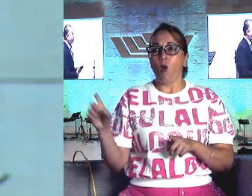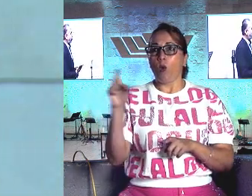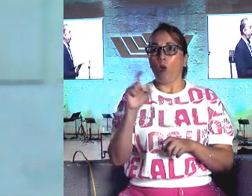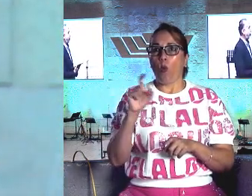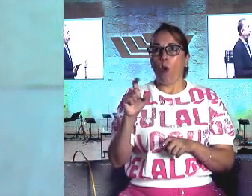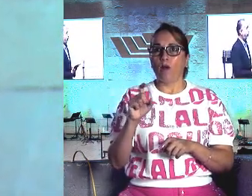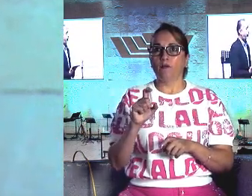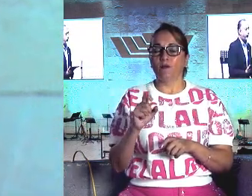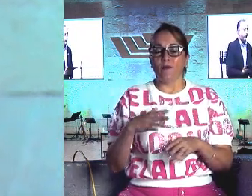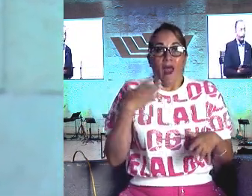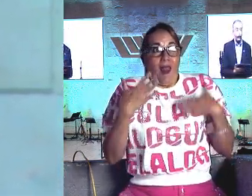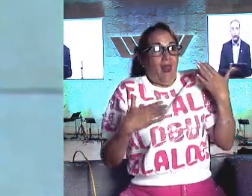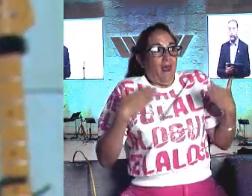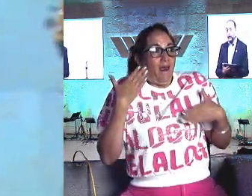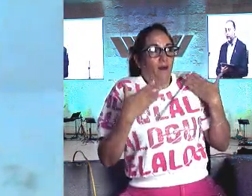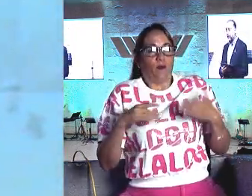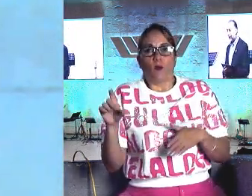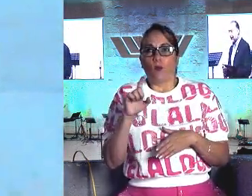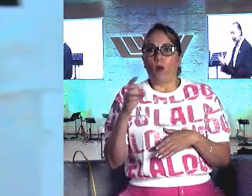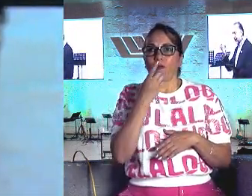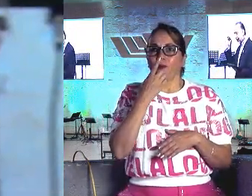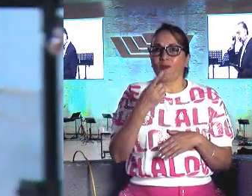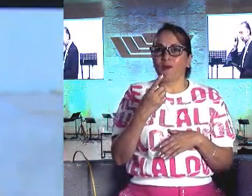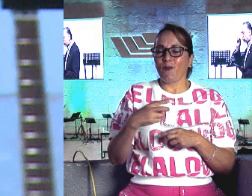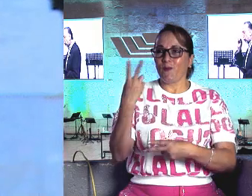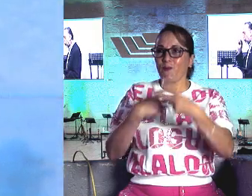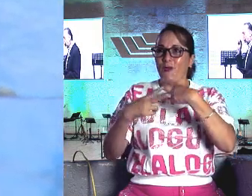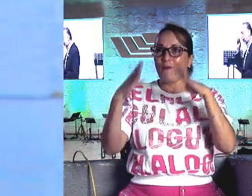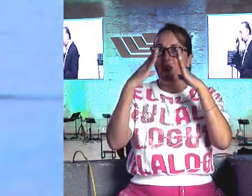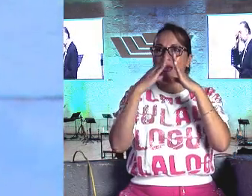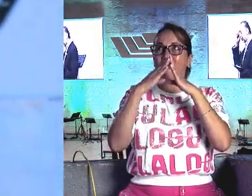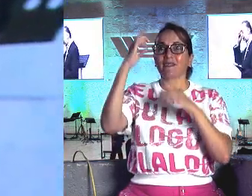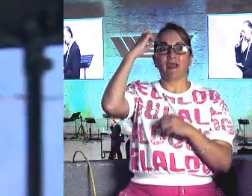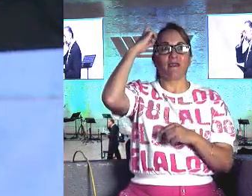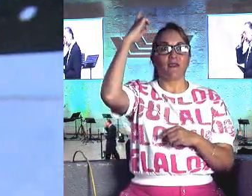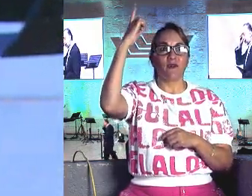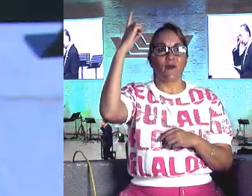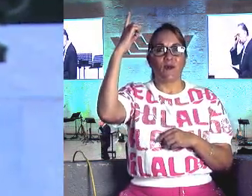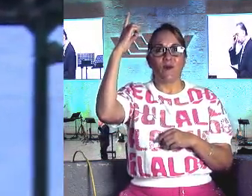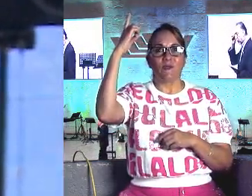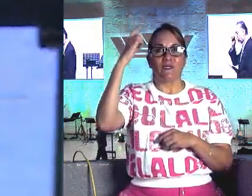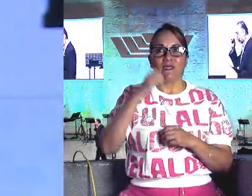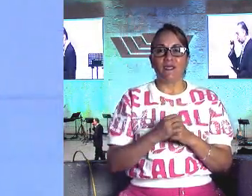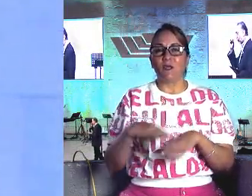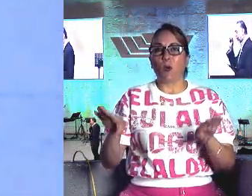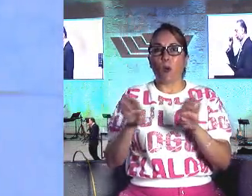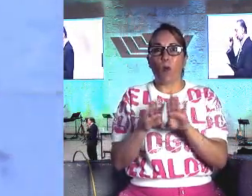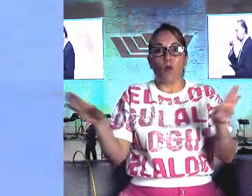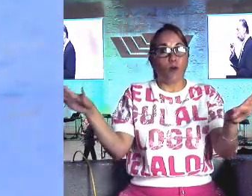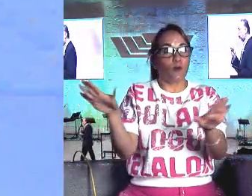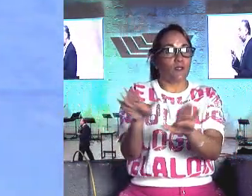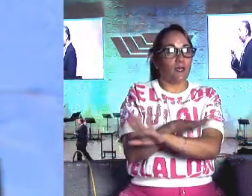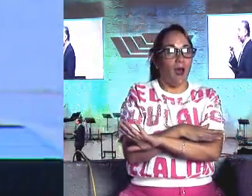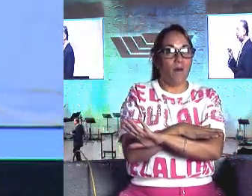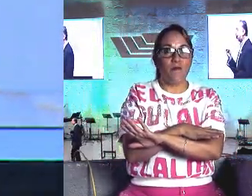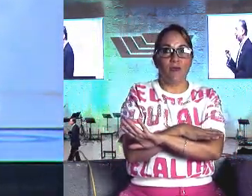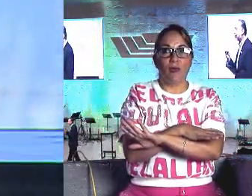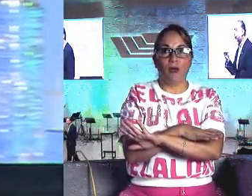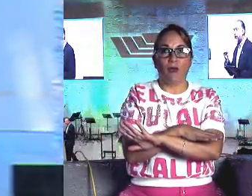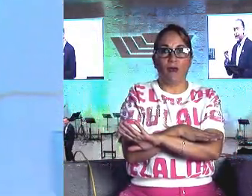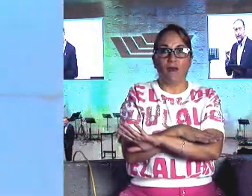Dios. Es entonces que entiendes cómo él le cambia el chip por dentro y él puede